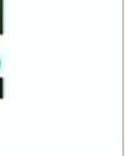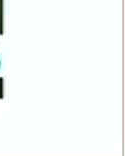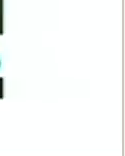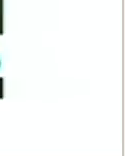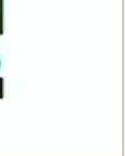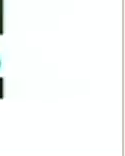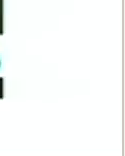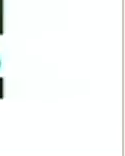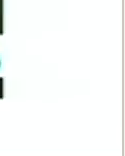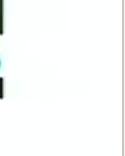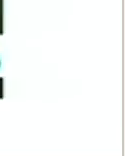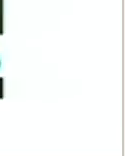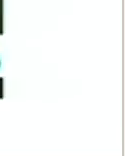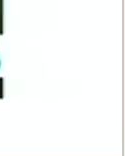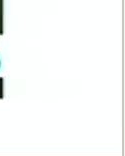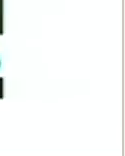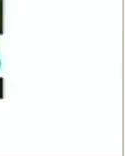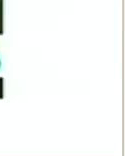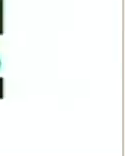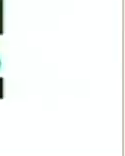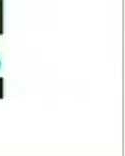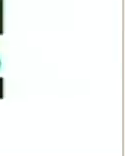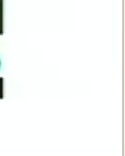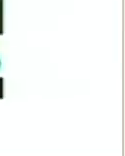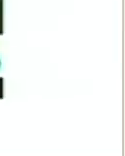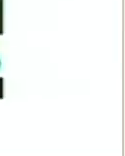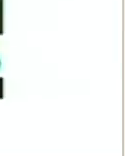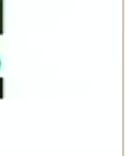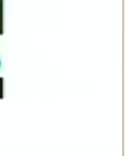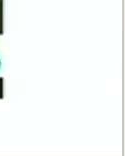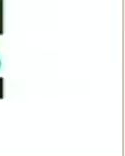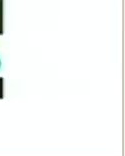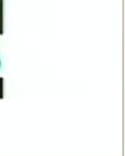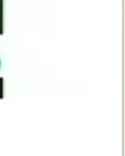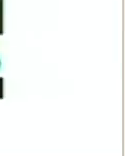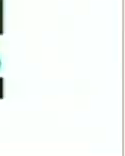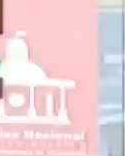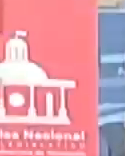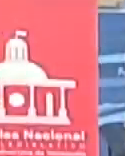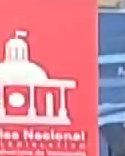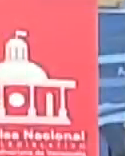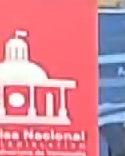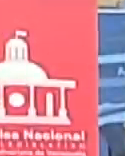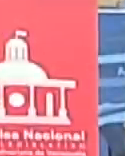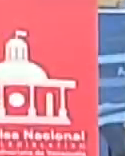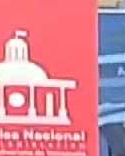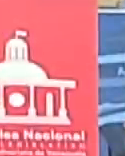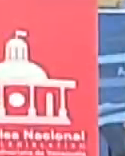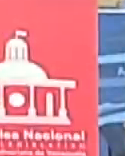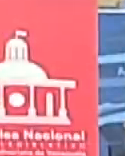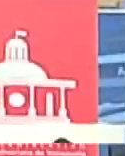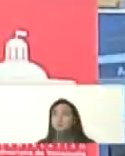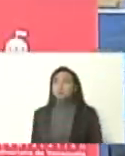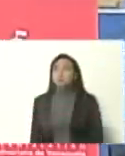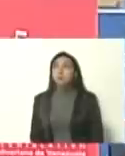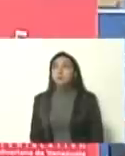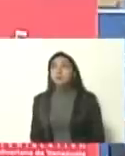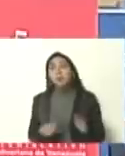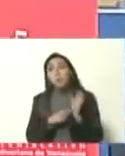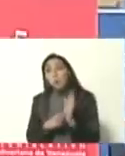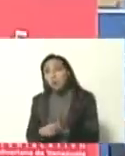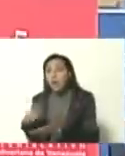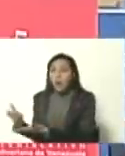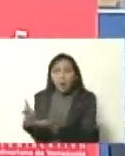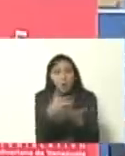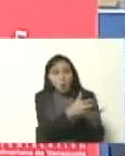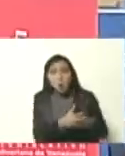maldad extrema, sino también, típico de Leopoldo López y de Juan Guaidó, siempre algo para mostrar a los medios de comunicación,